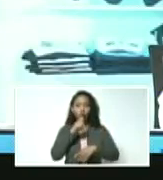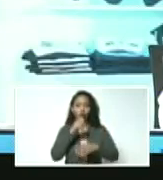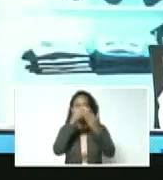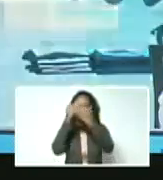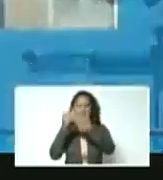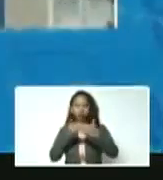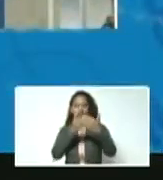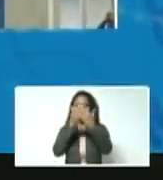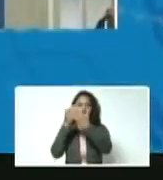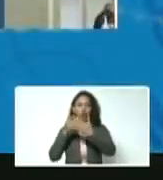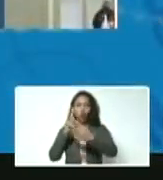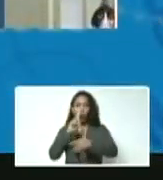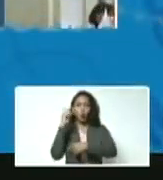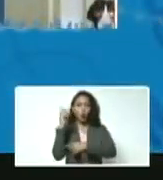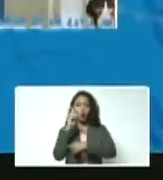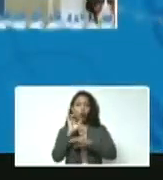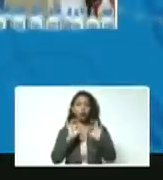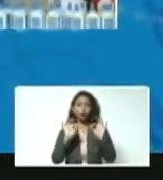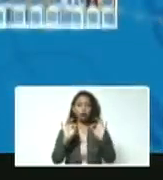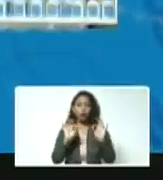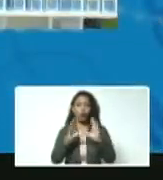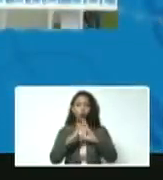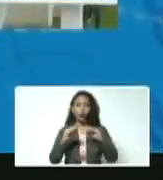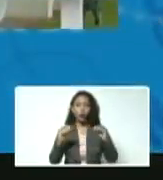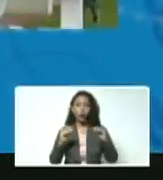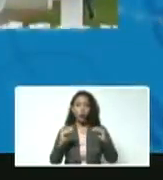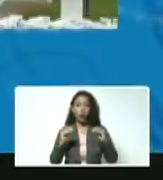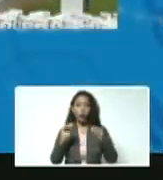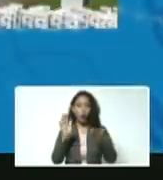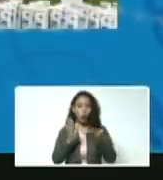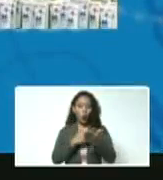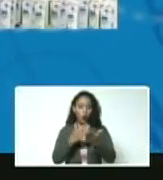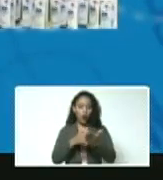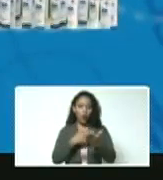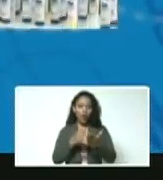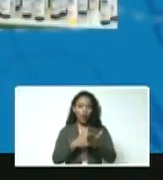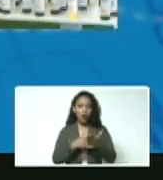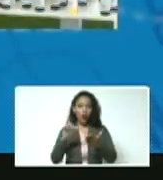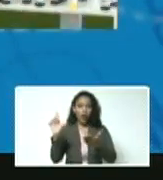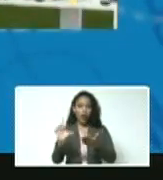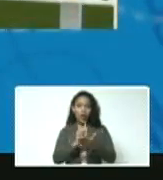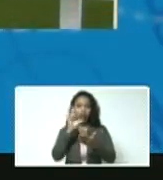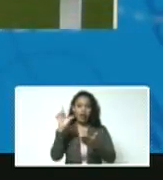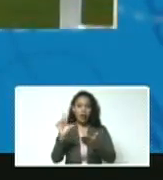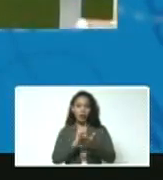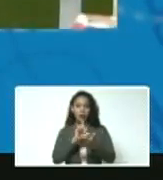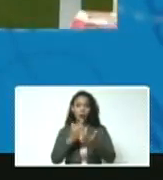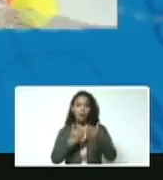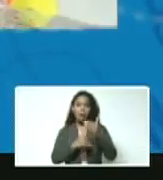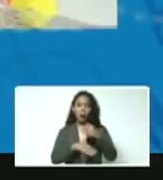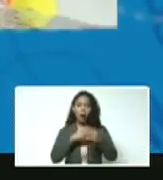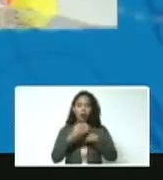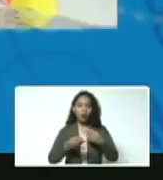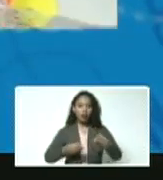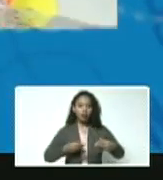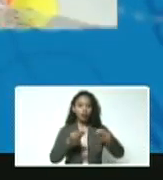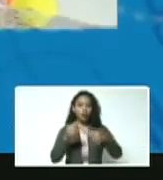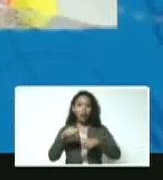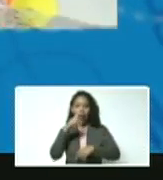estudio, no solo preparar todos los cuadernos, los libros, vamos a distribuir este